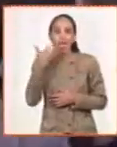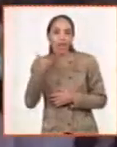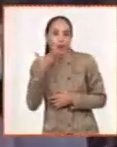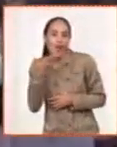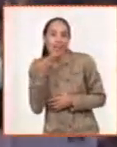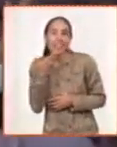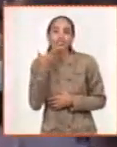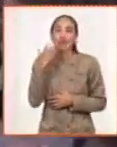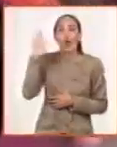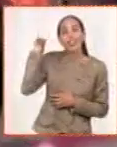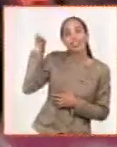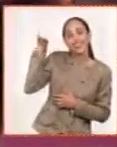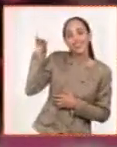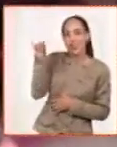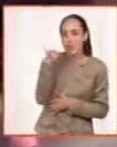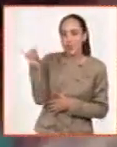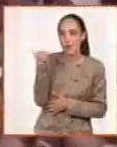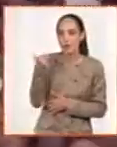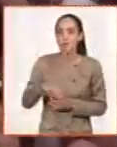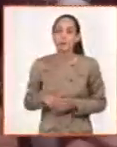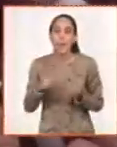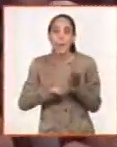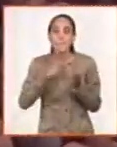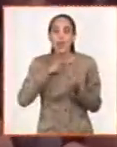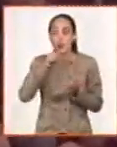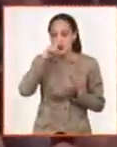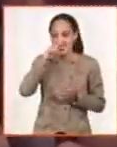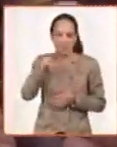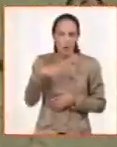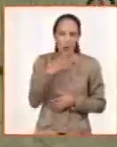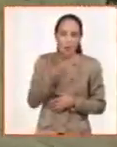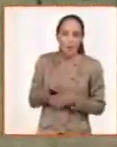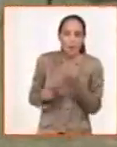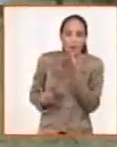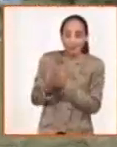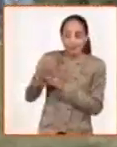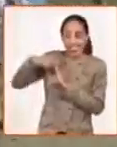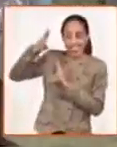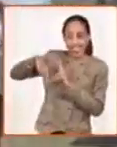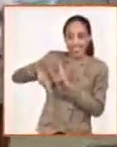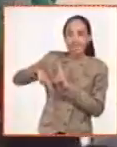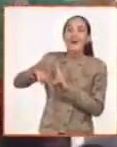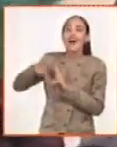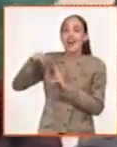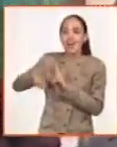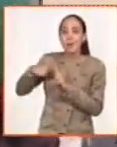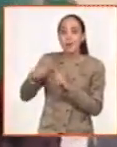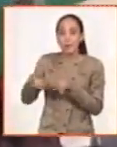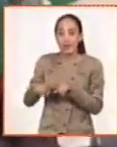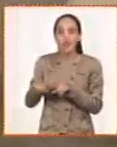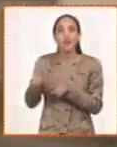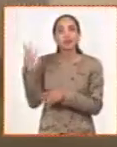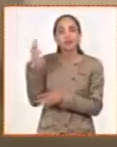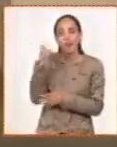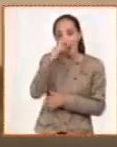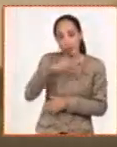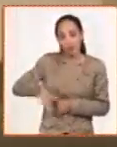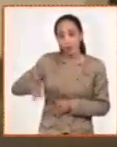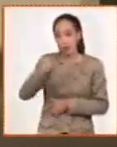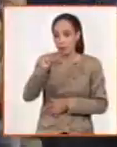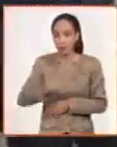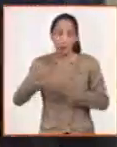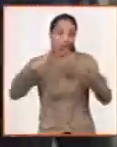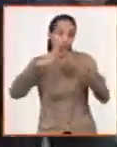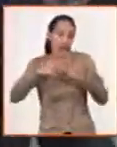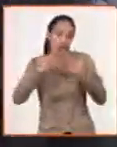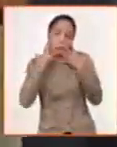del Monte, el títere nacional, salió del teatro para alegrar la vida de quienes perdieron bienes materiales, pero no las esperanzas